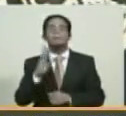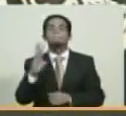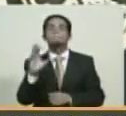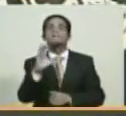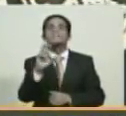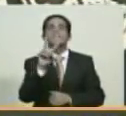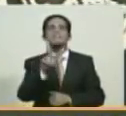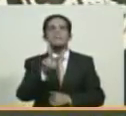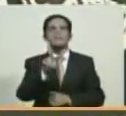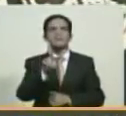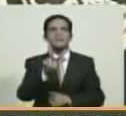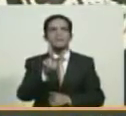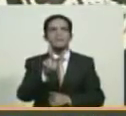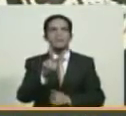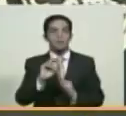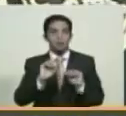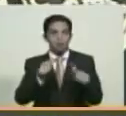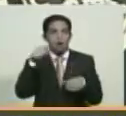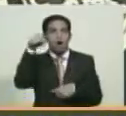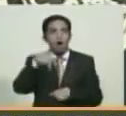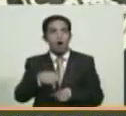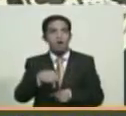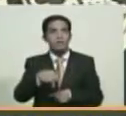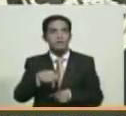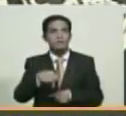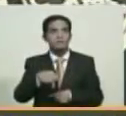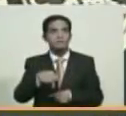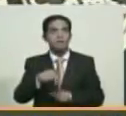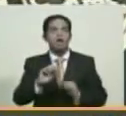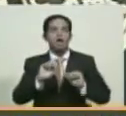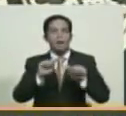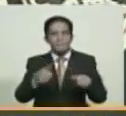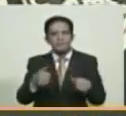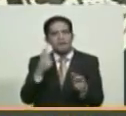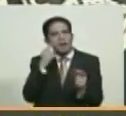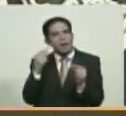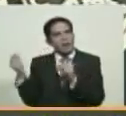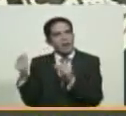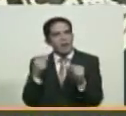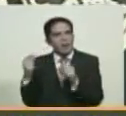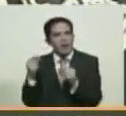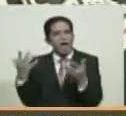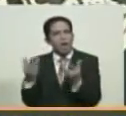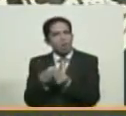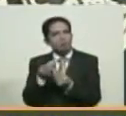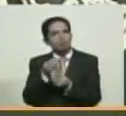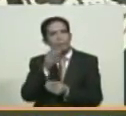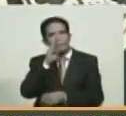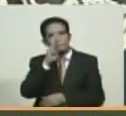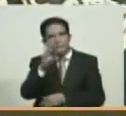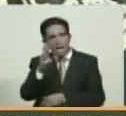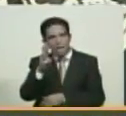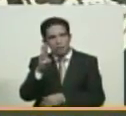Venezuela, a partir de hoy mismo, iniciará unas mesas de trabajo con la banca comercial para